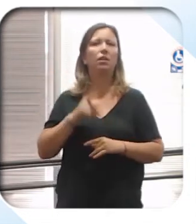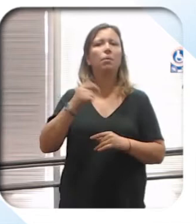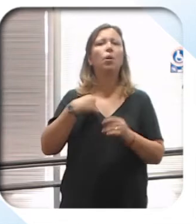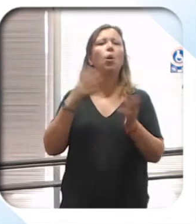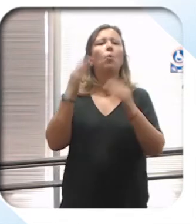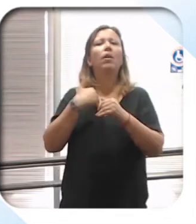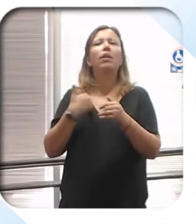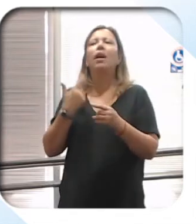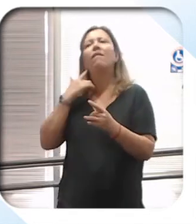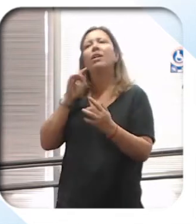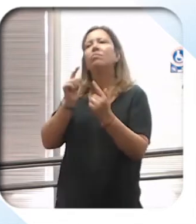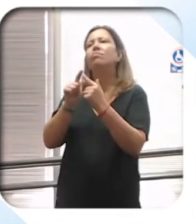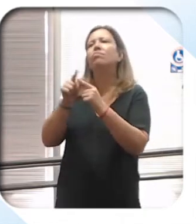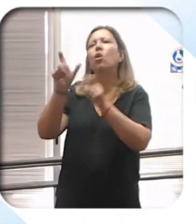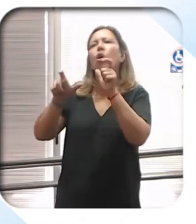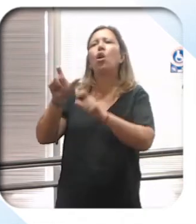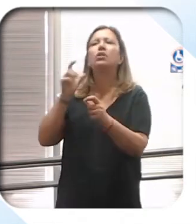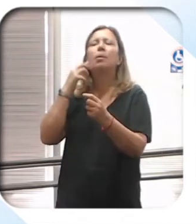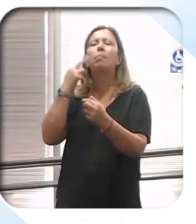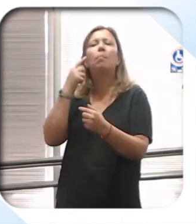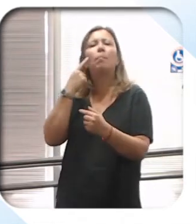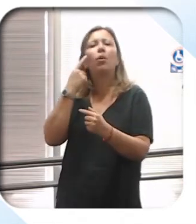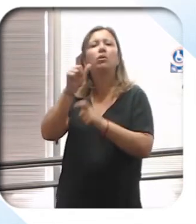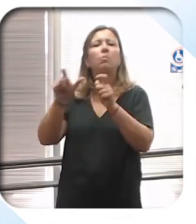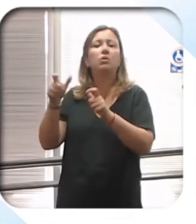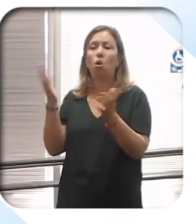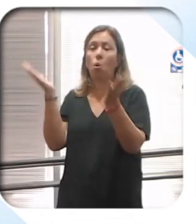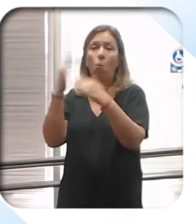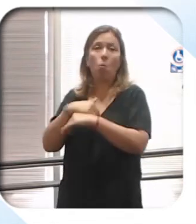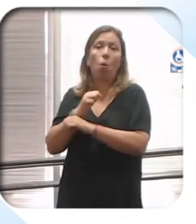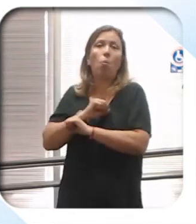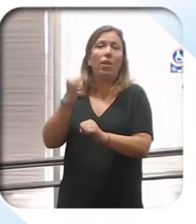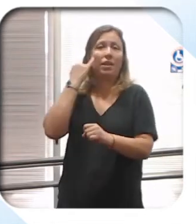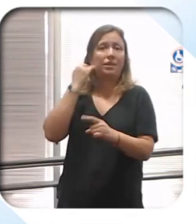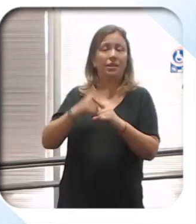de socialización. Si no hay socialización, no va a haber sexuación.